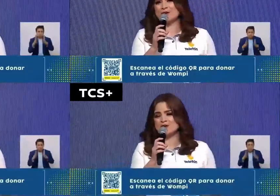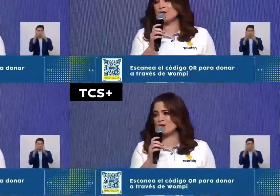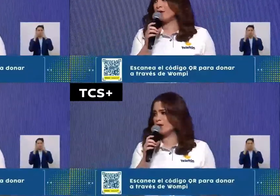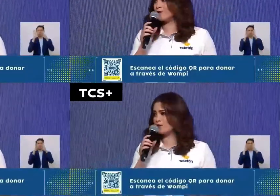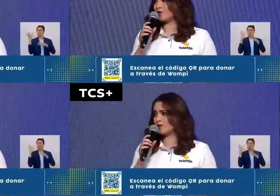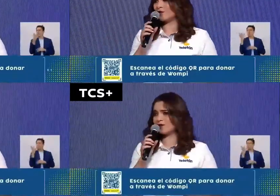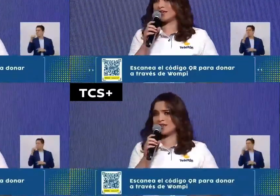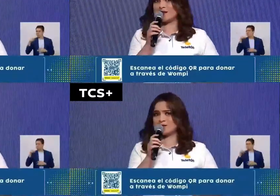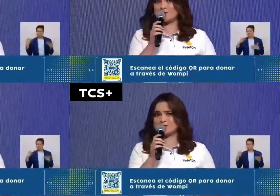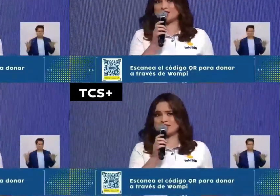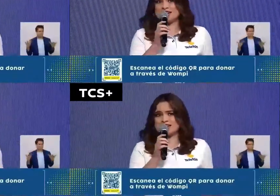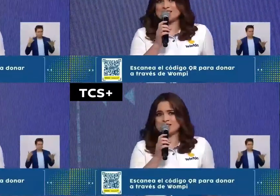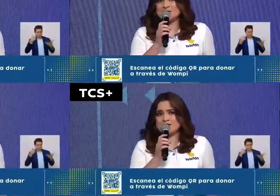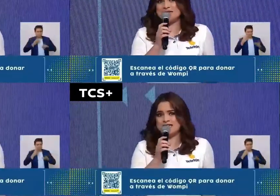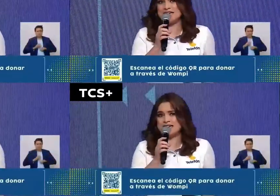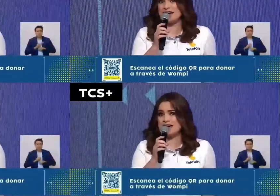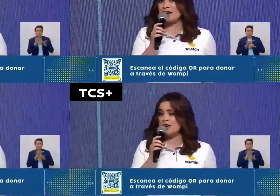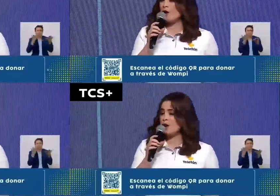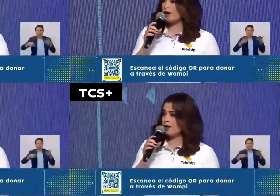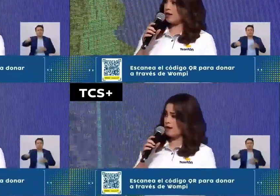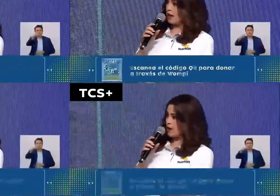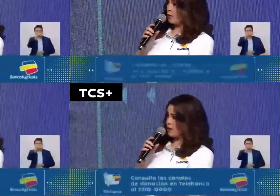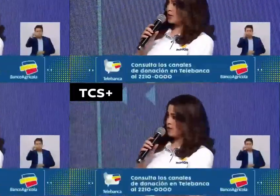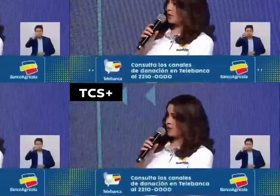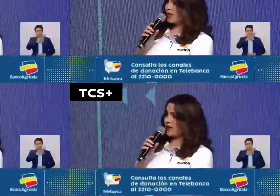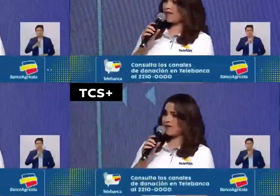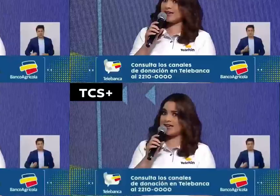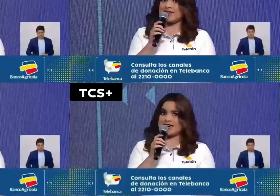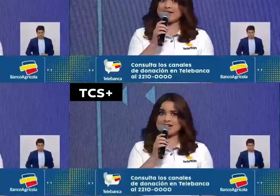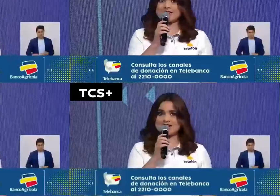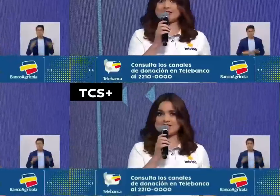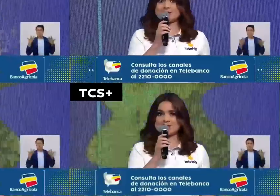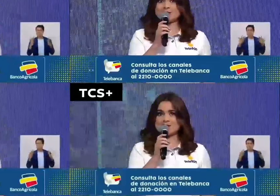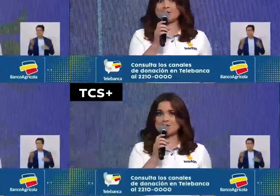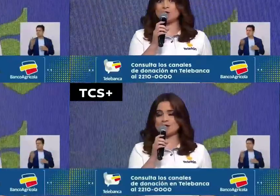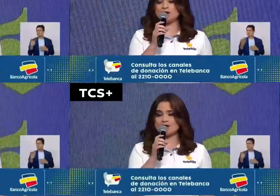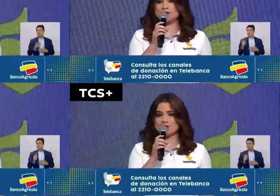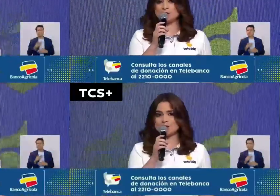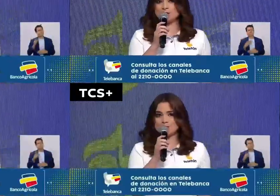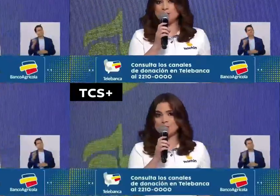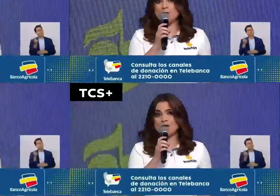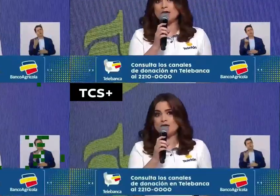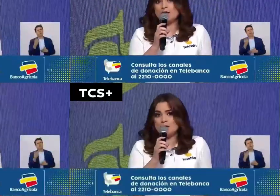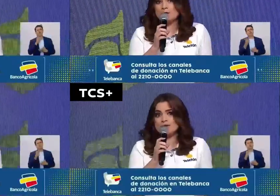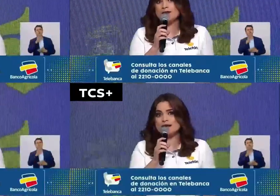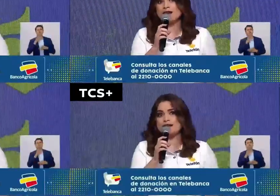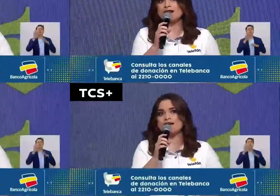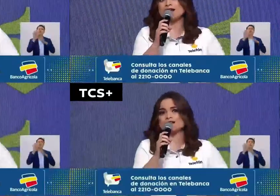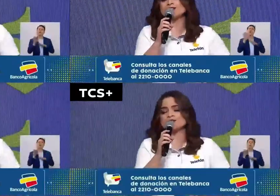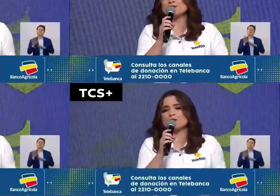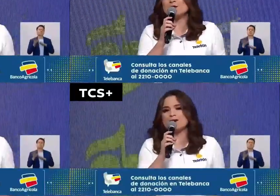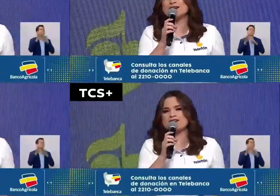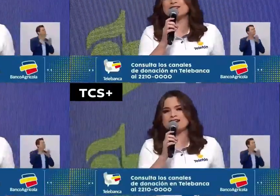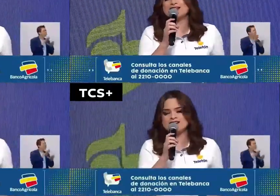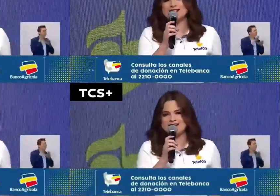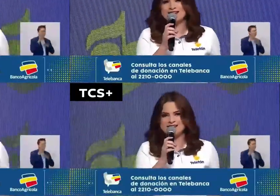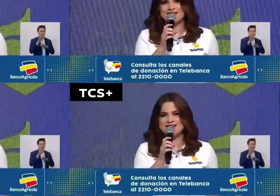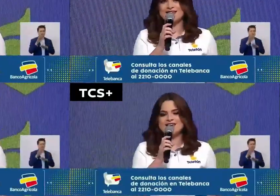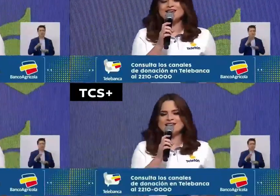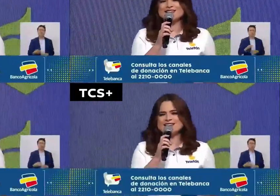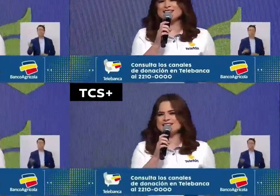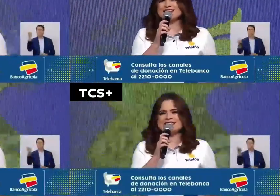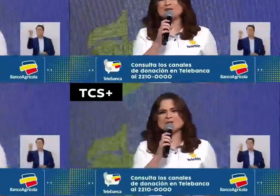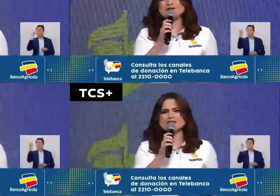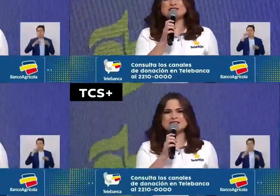de todo lo que nosotros queremos transmitir. Y ya lo mencionaban, el agradecimiento es uno, y otra, la